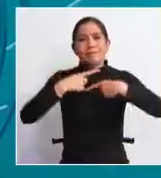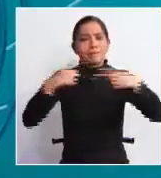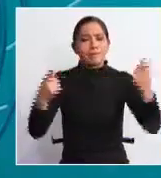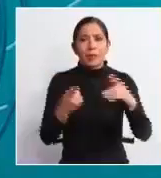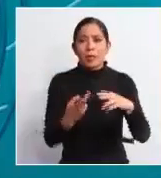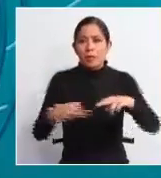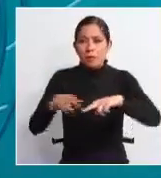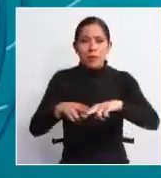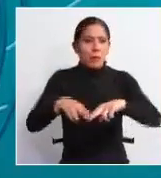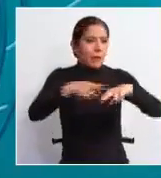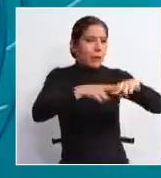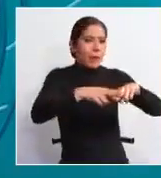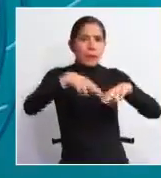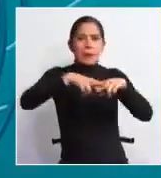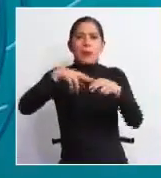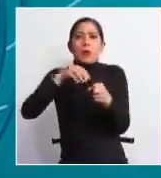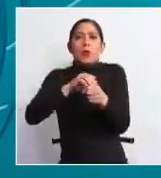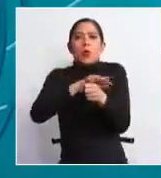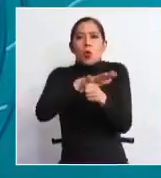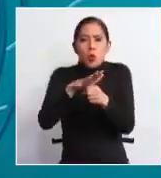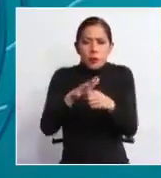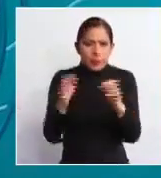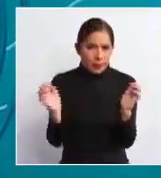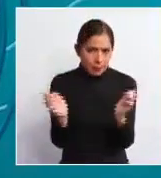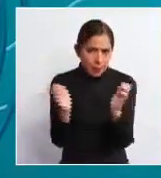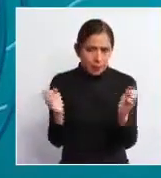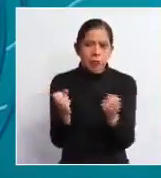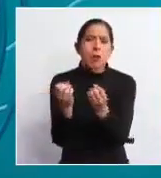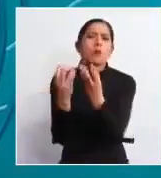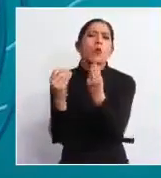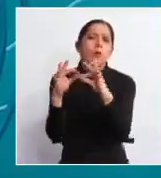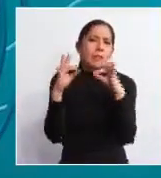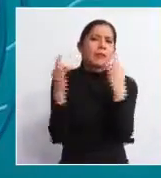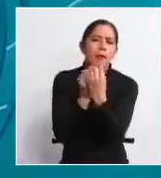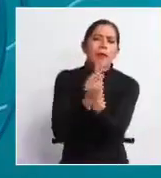incremento de contagios de COVID-19, diferentes familias se aproximan a los puntos de vacunación.